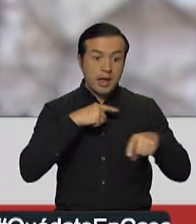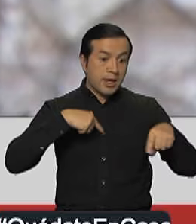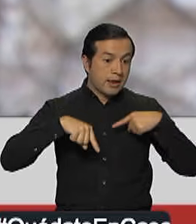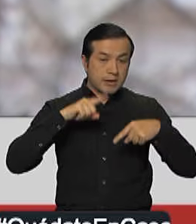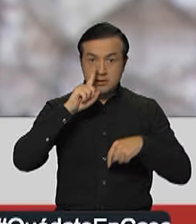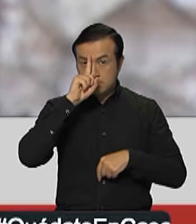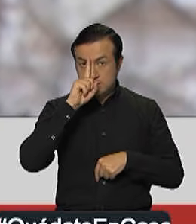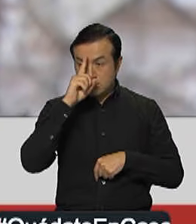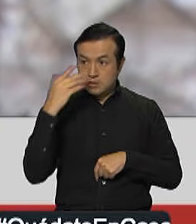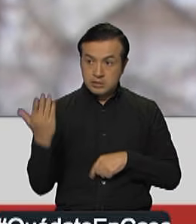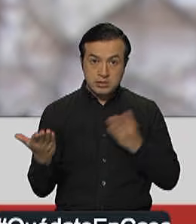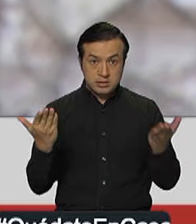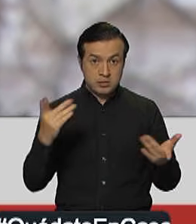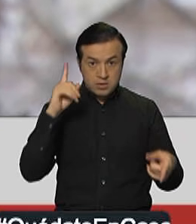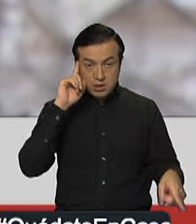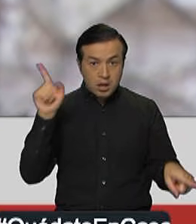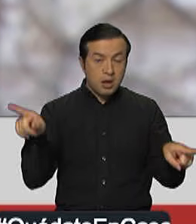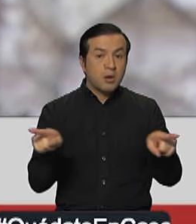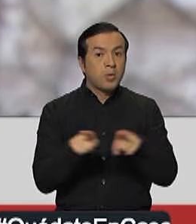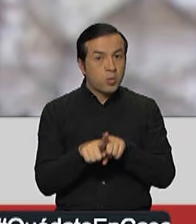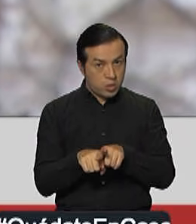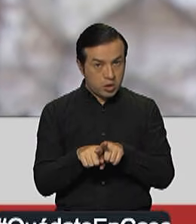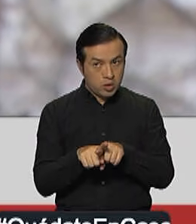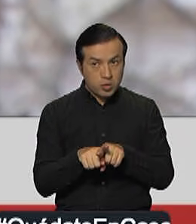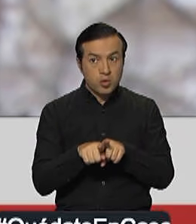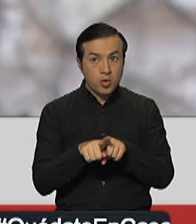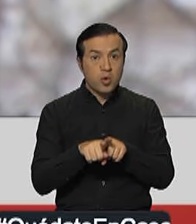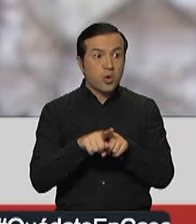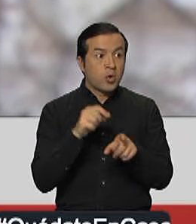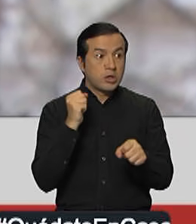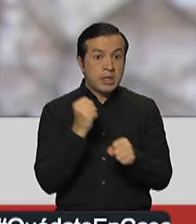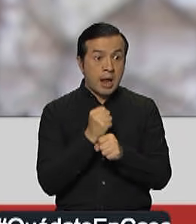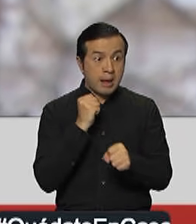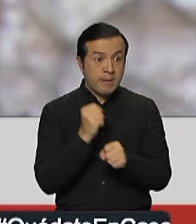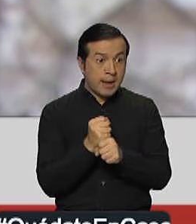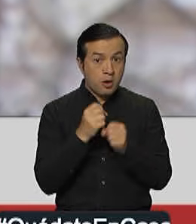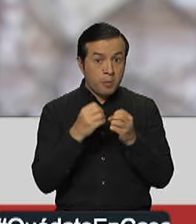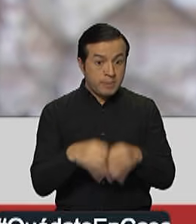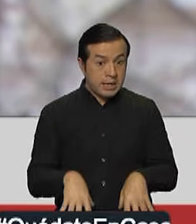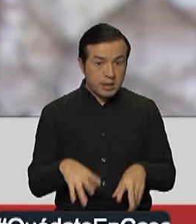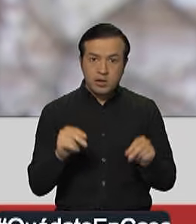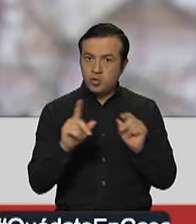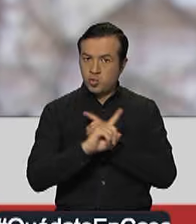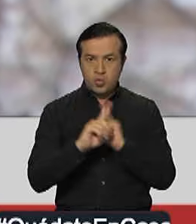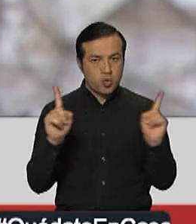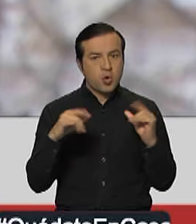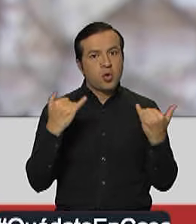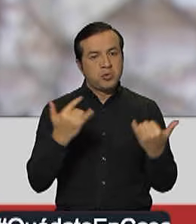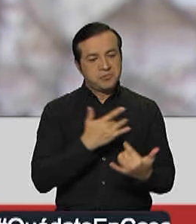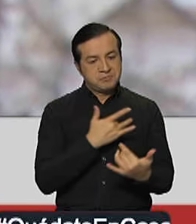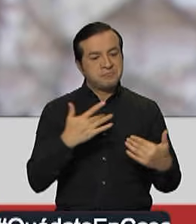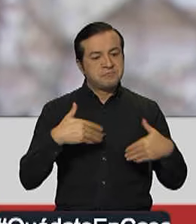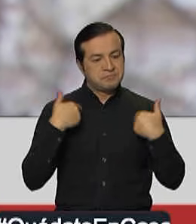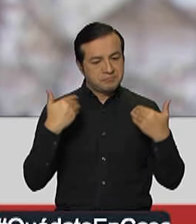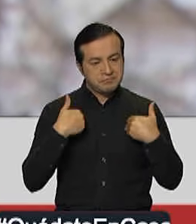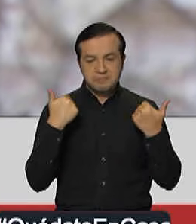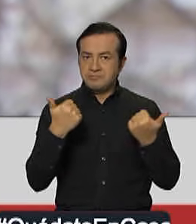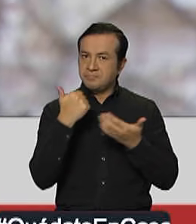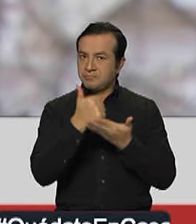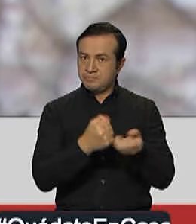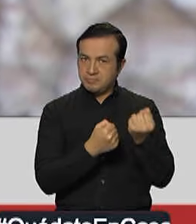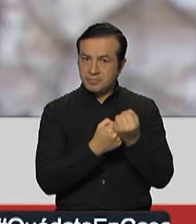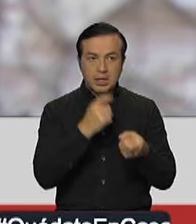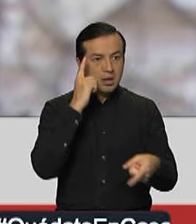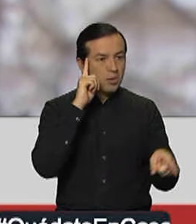empleado se pongan de acuerdo para que no haya un desempleo permanente y grande. Hoy estamos contentos porque nos va a permitir que